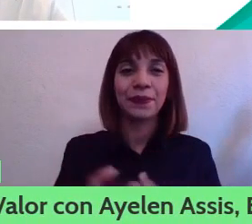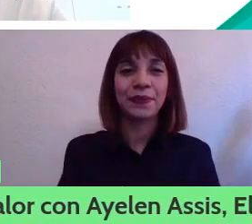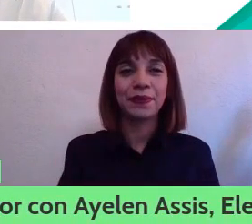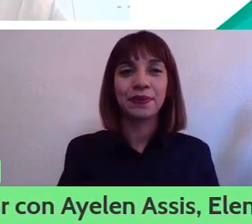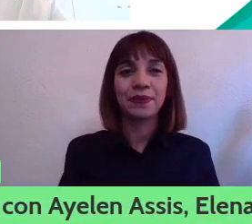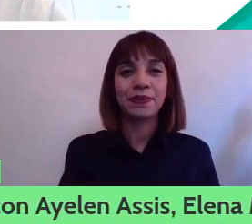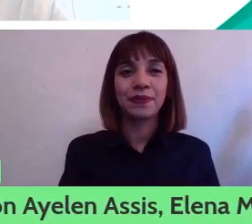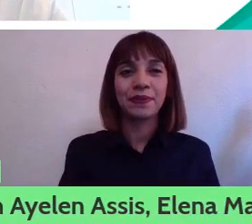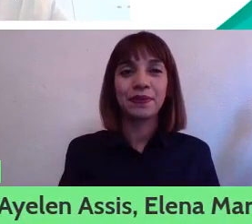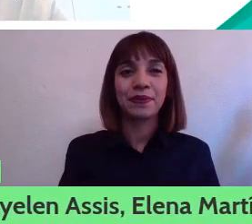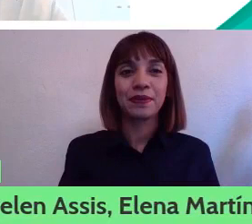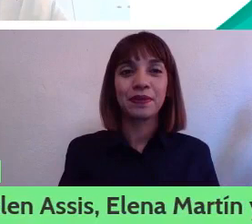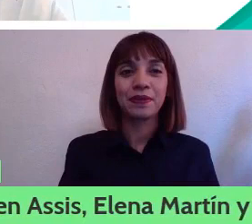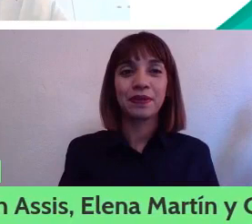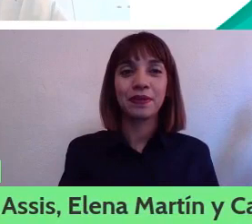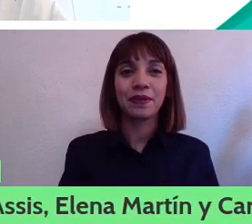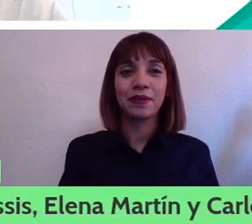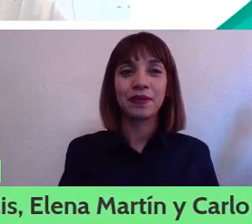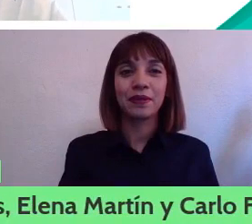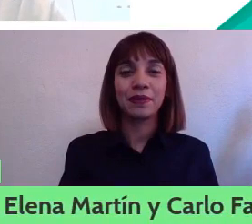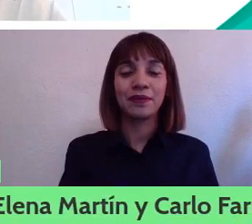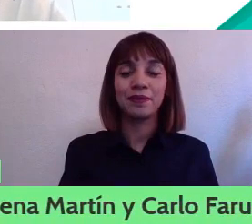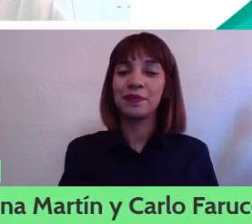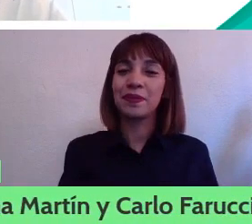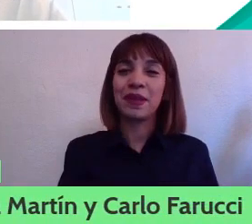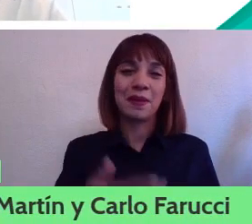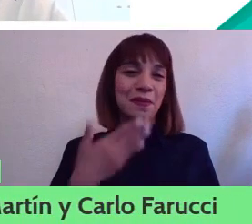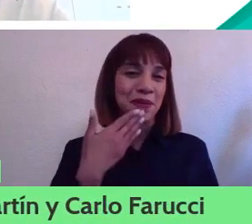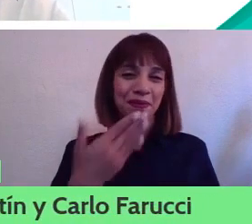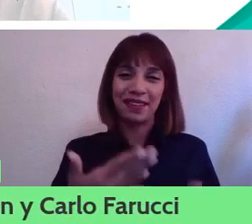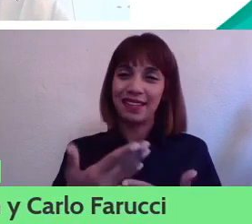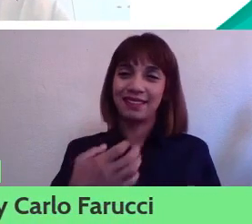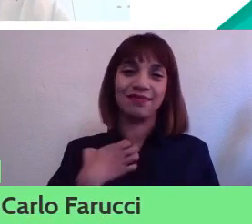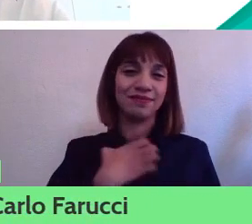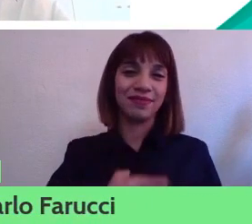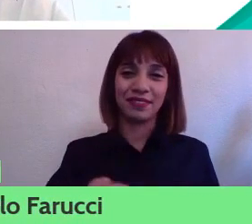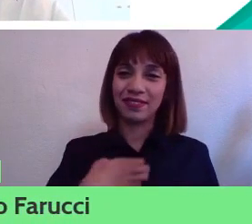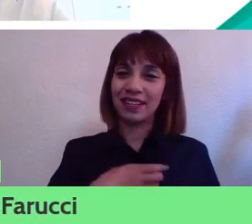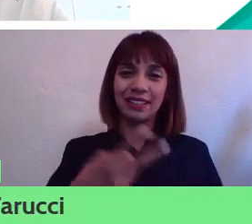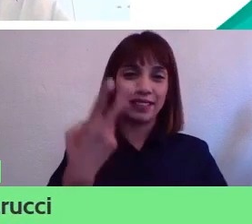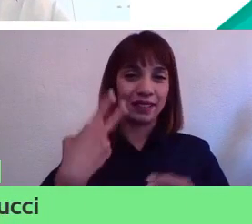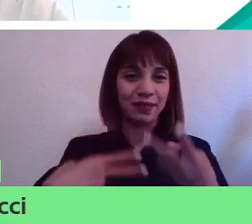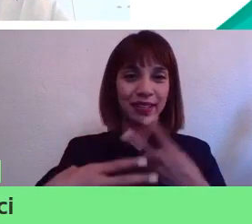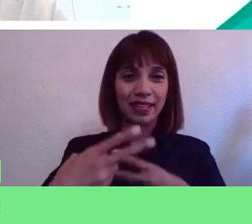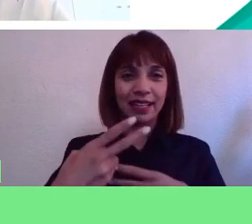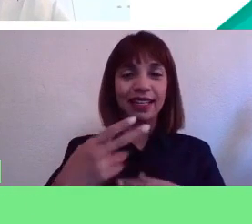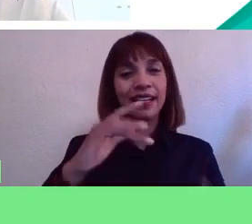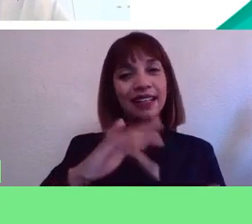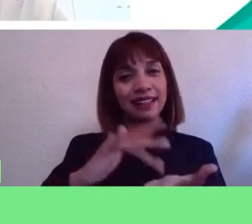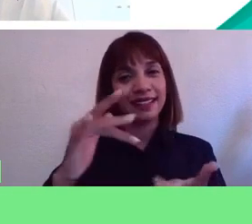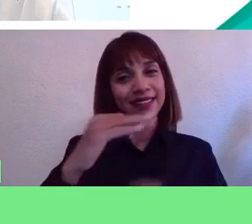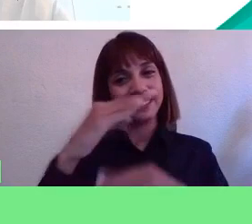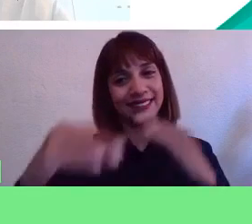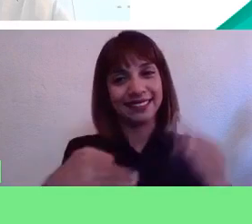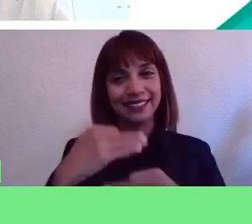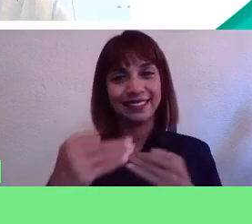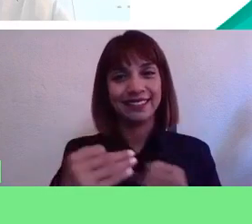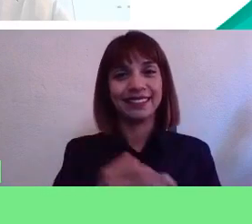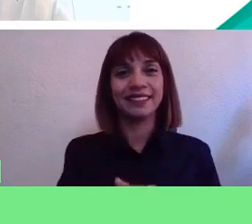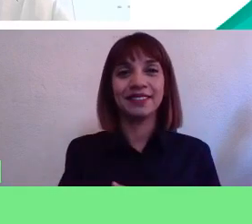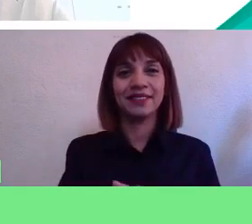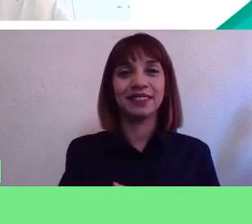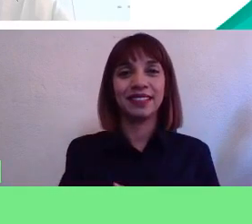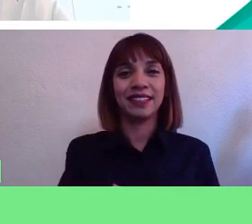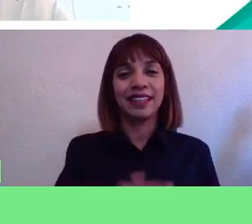Pues estupendamente, muy feliz de estar aquí, gracias a Wingu y gracias a vosotros. No, gracias a vos por